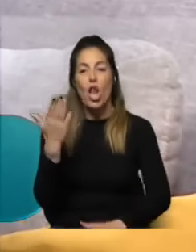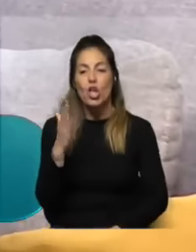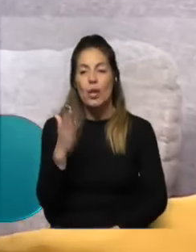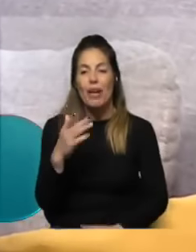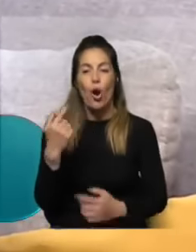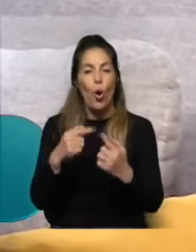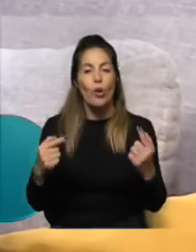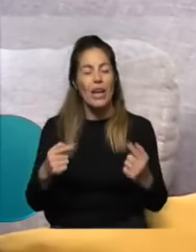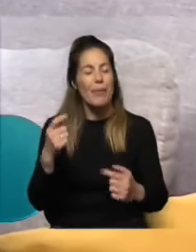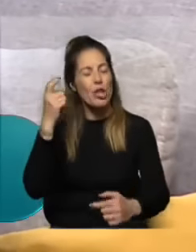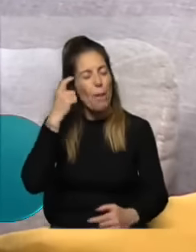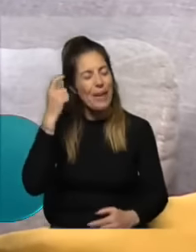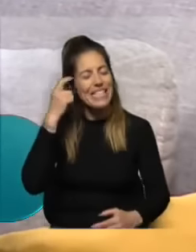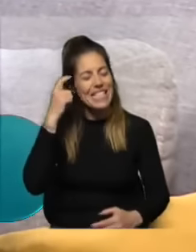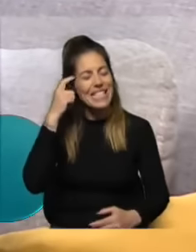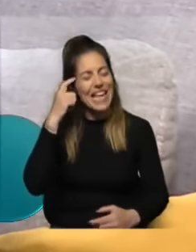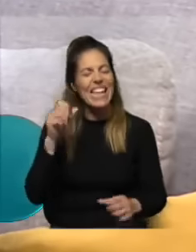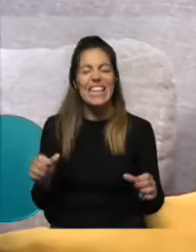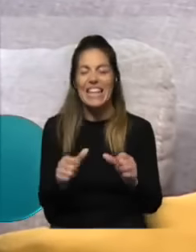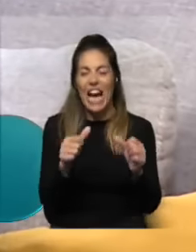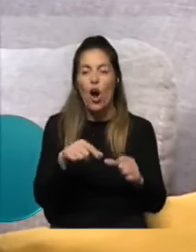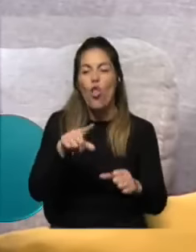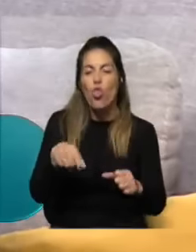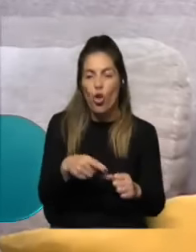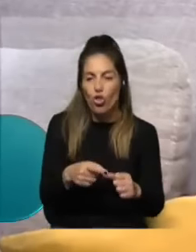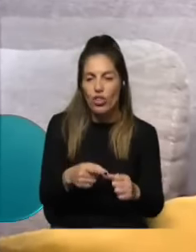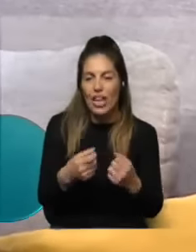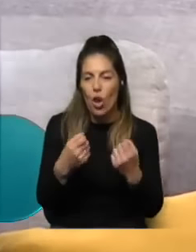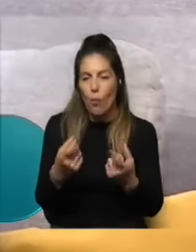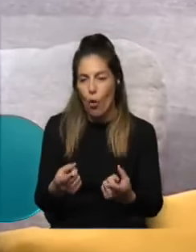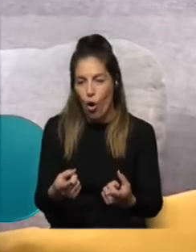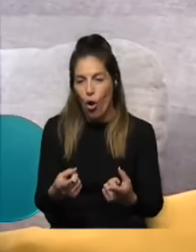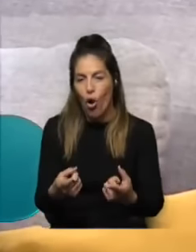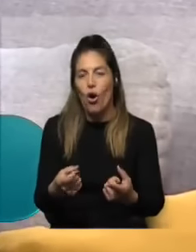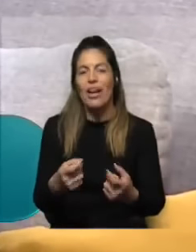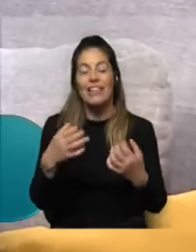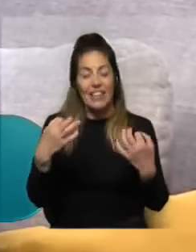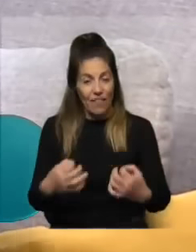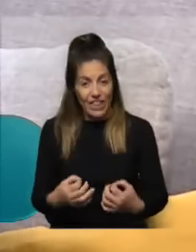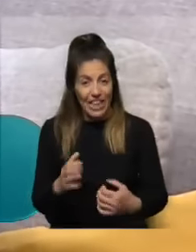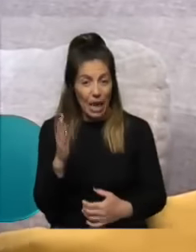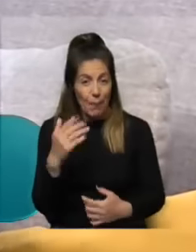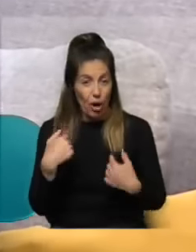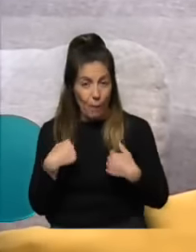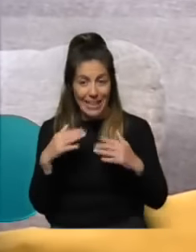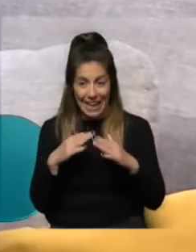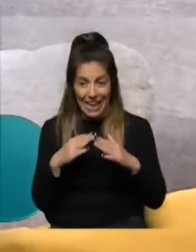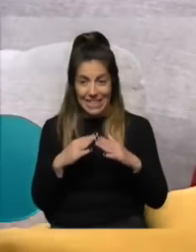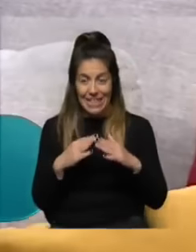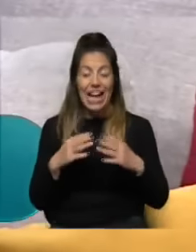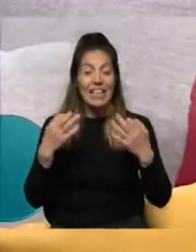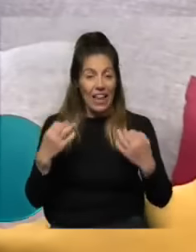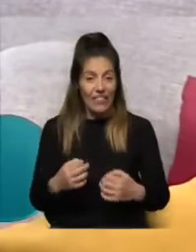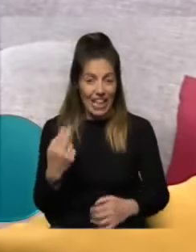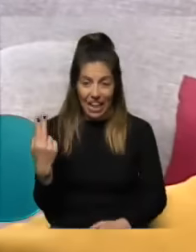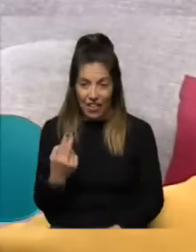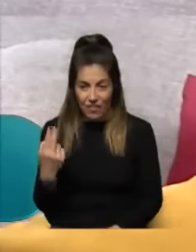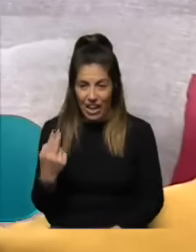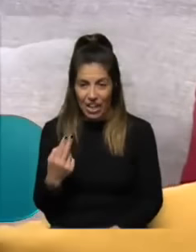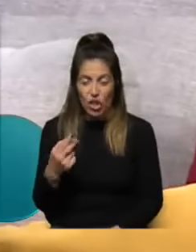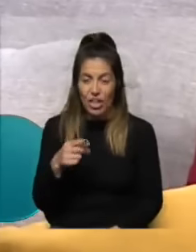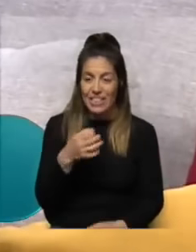elemento a pensar, pienso, ¿qué hago? ¿Dónde lo coloco? ¿Está bien el espejo que tengo en mi casa? ¿Está bien el espejo del baño? Claudio dijo que es medio